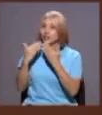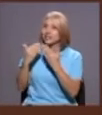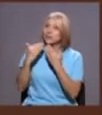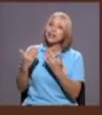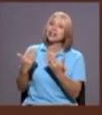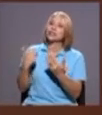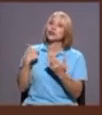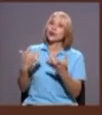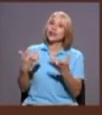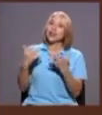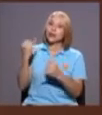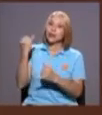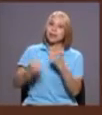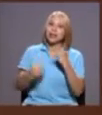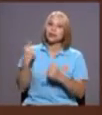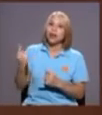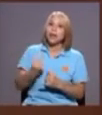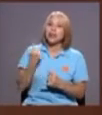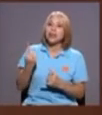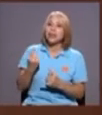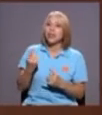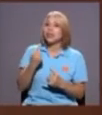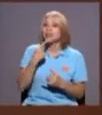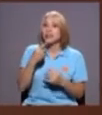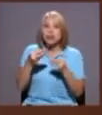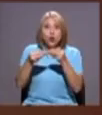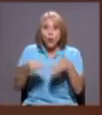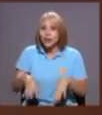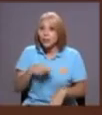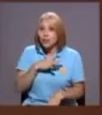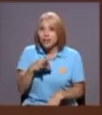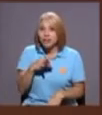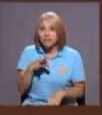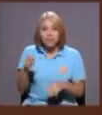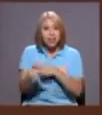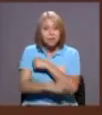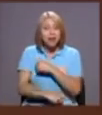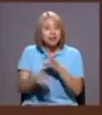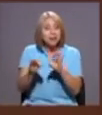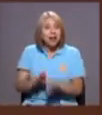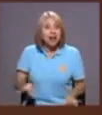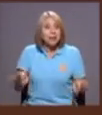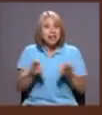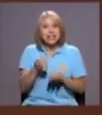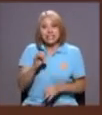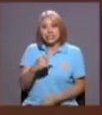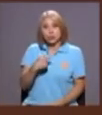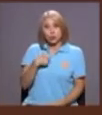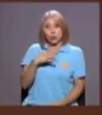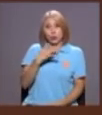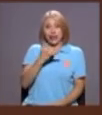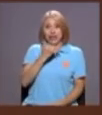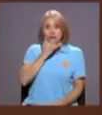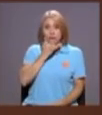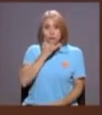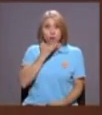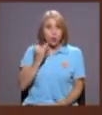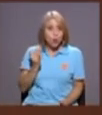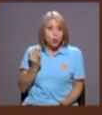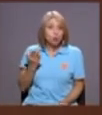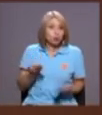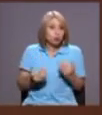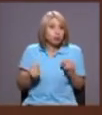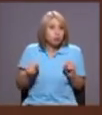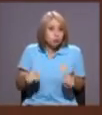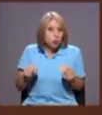más diciéndole que no perdamos la fe, el país vale la pena. Si el que les habla se equivoca, es